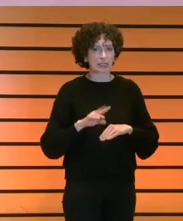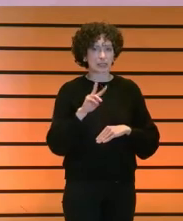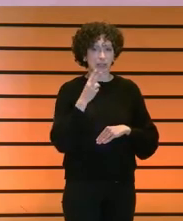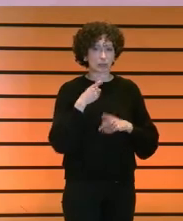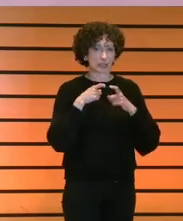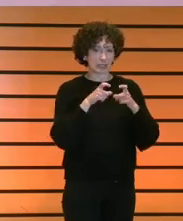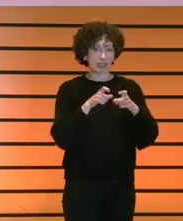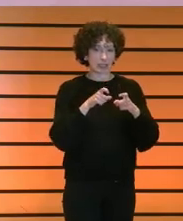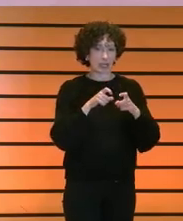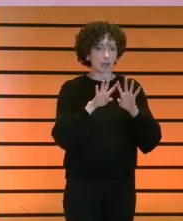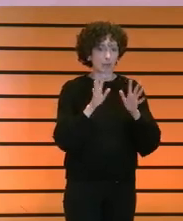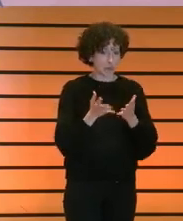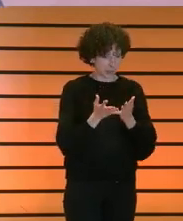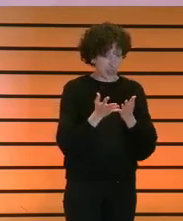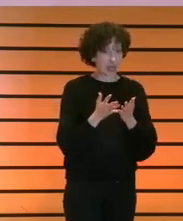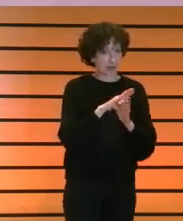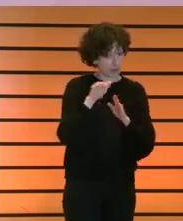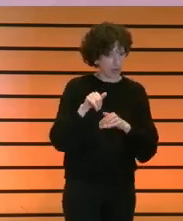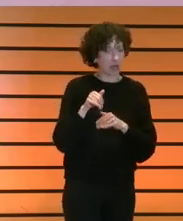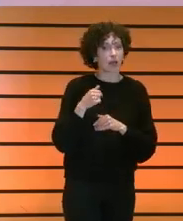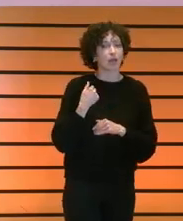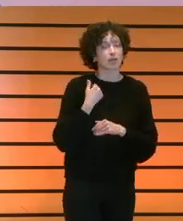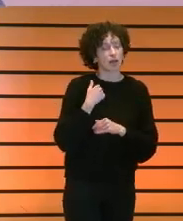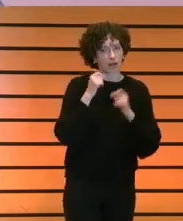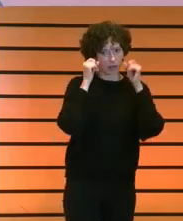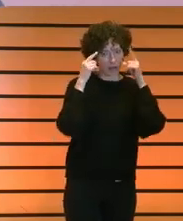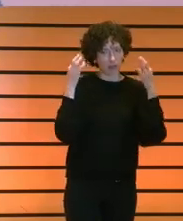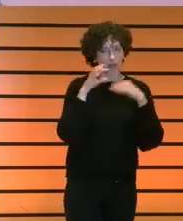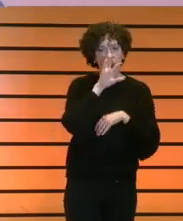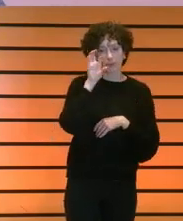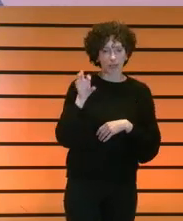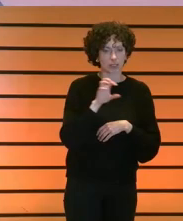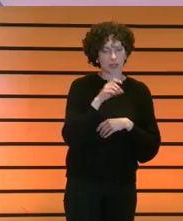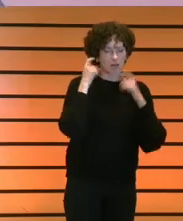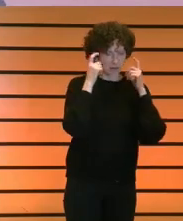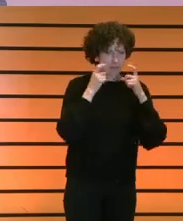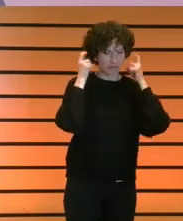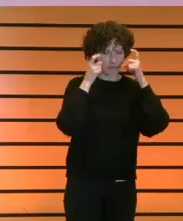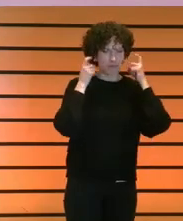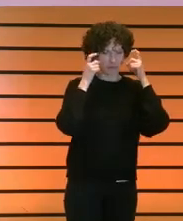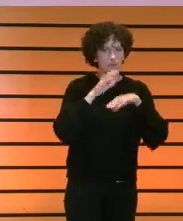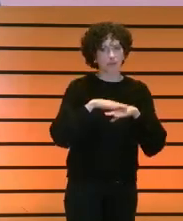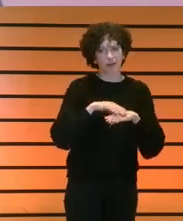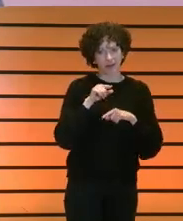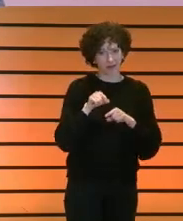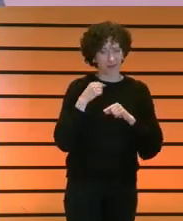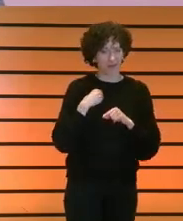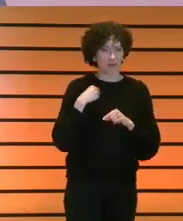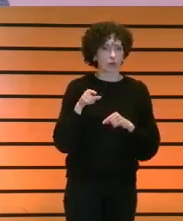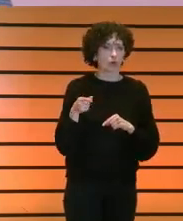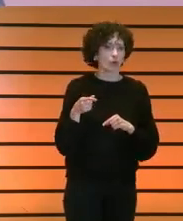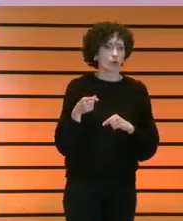Mundial pues ya se vio que después de todo el esfuerzo que habían hecho las naciones, ¿no?, por, por intentar aplacar ese